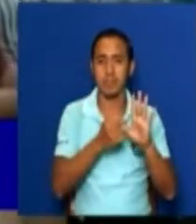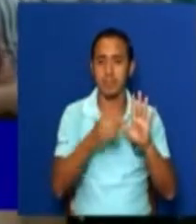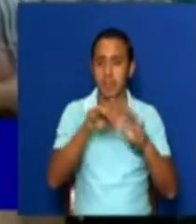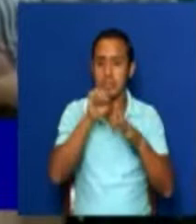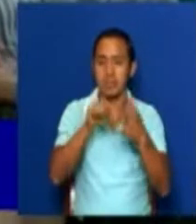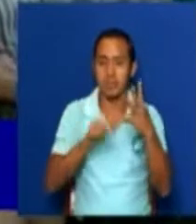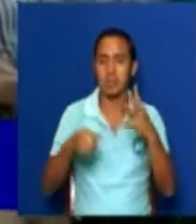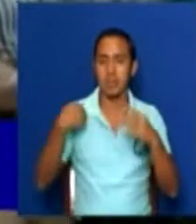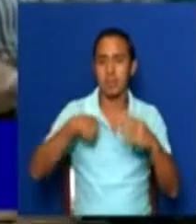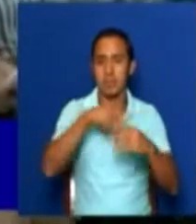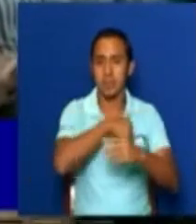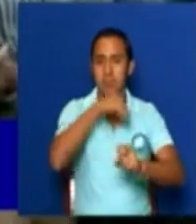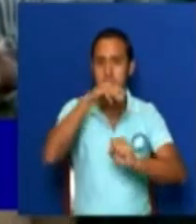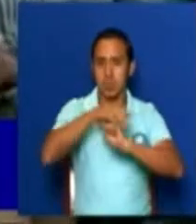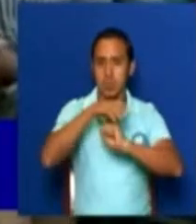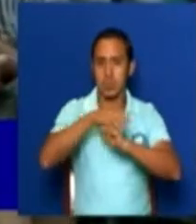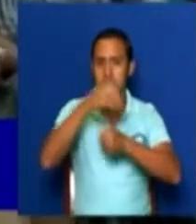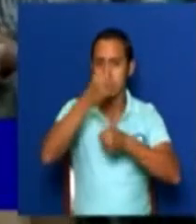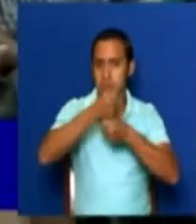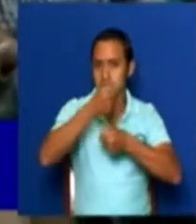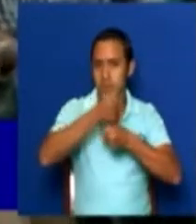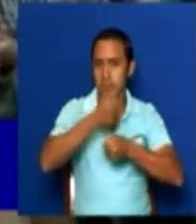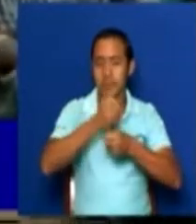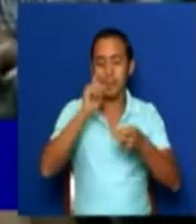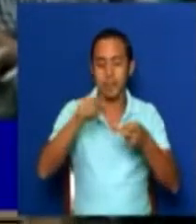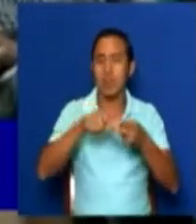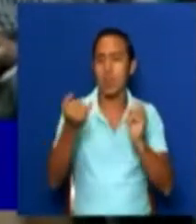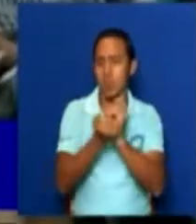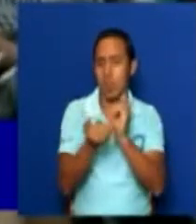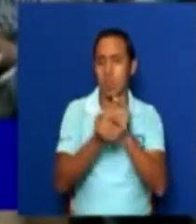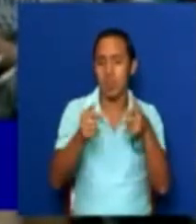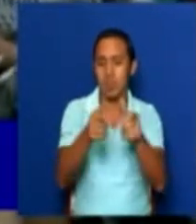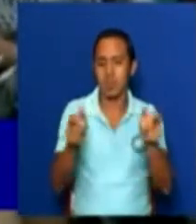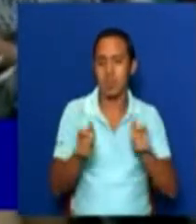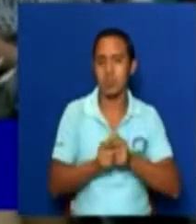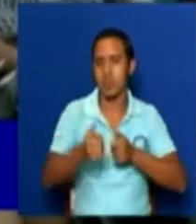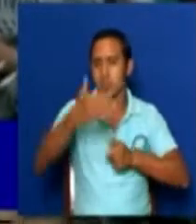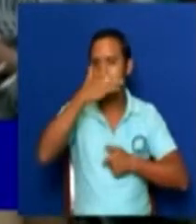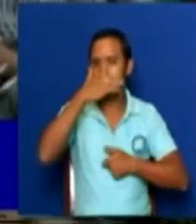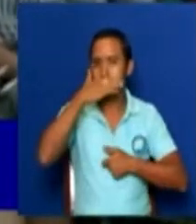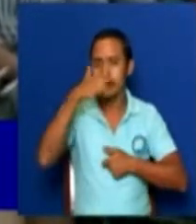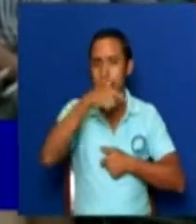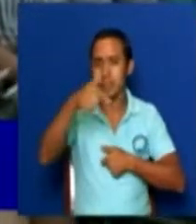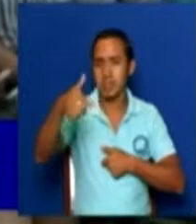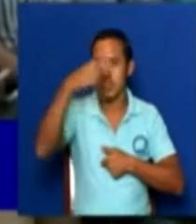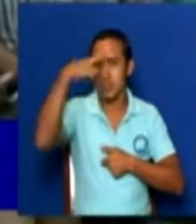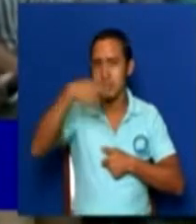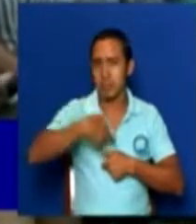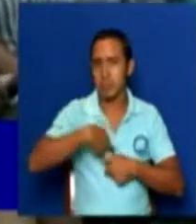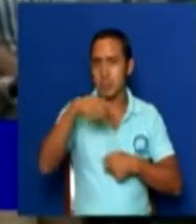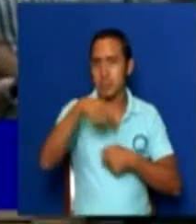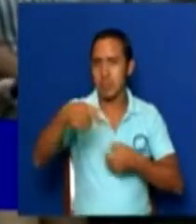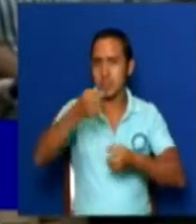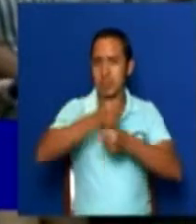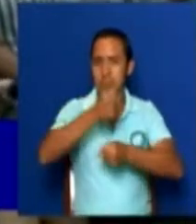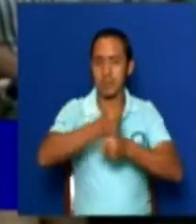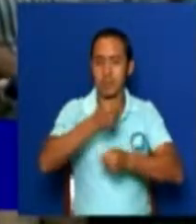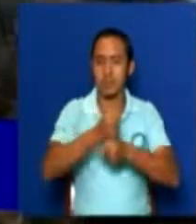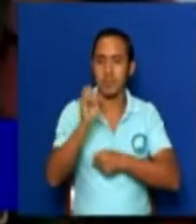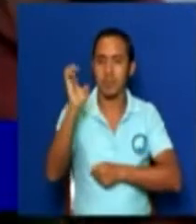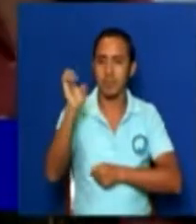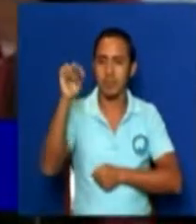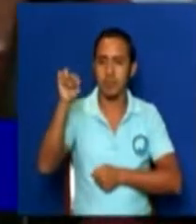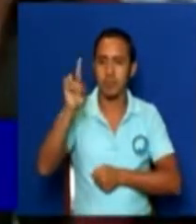miembros de la Comisión Laboral y de la bancada del Frente Sandinista de Liberación Nacional, nuestro productor, también miembro de la Comisión Laboral,